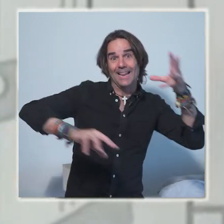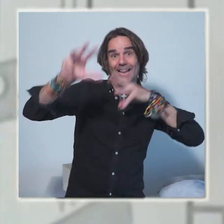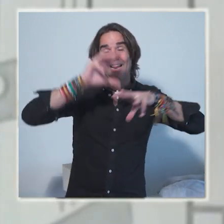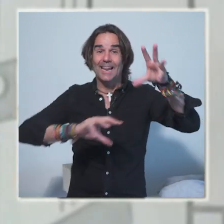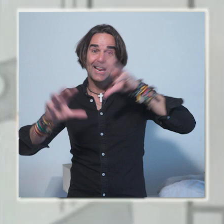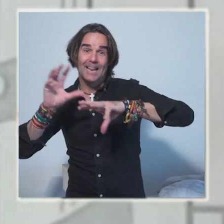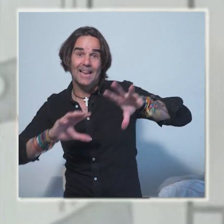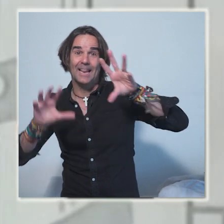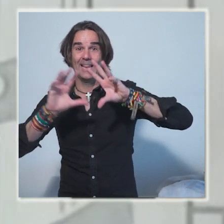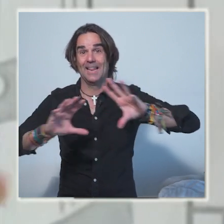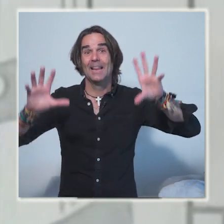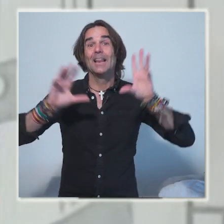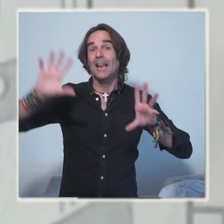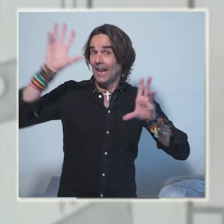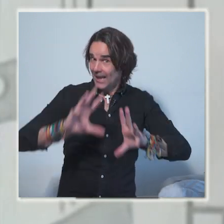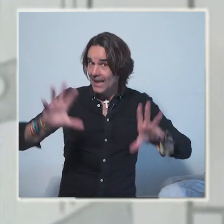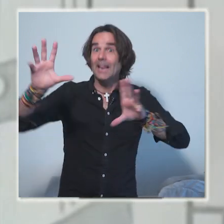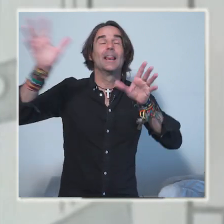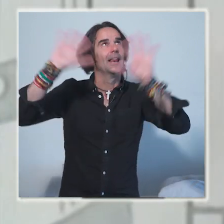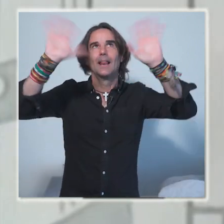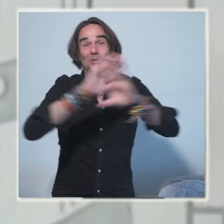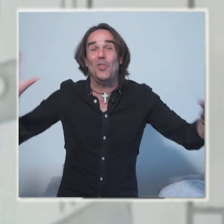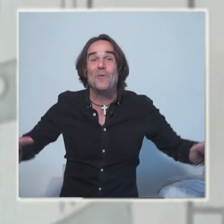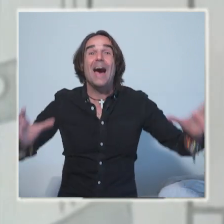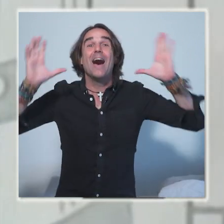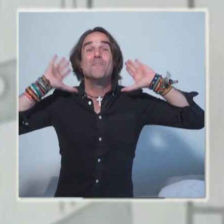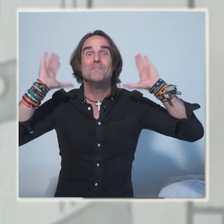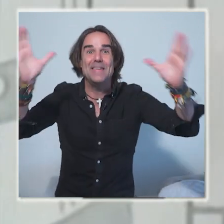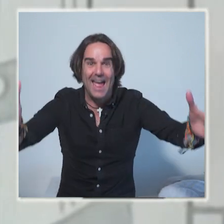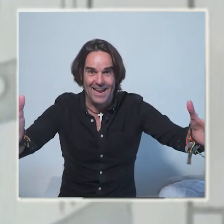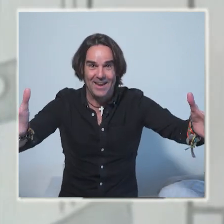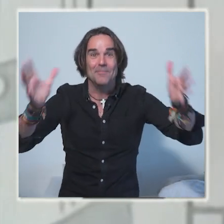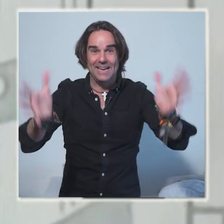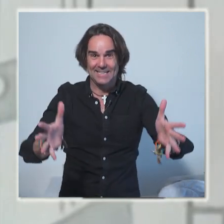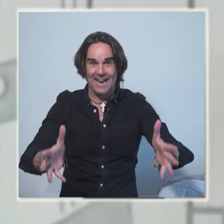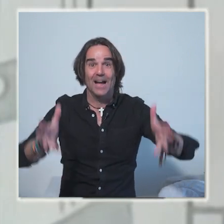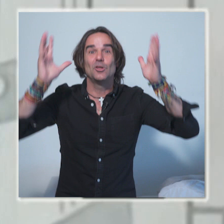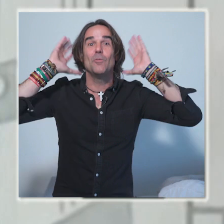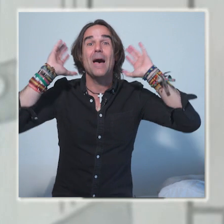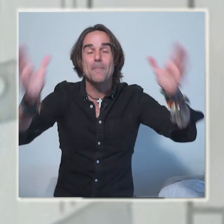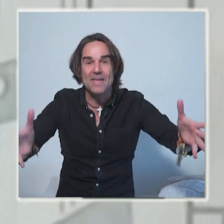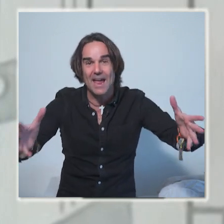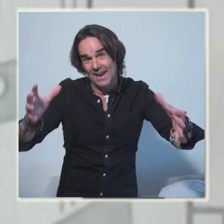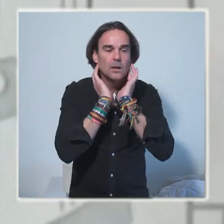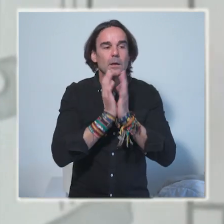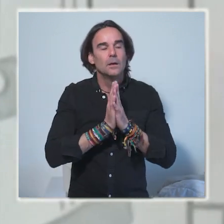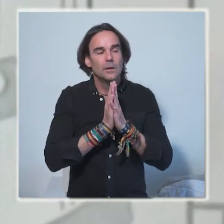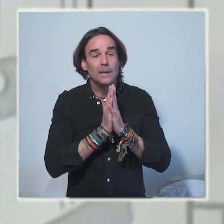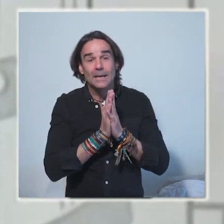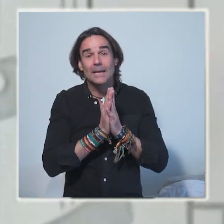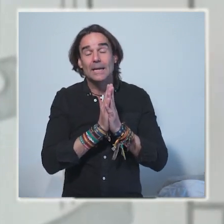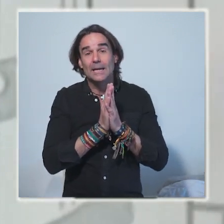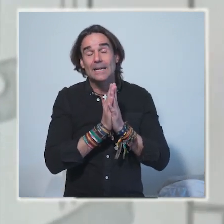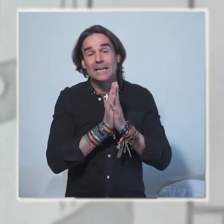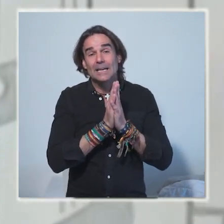total de 235.000 ERTE. Todo va bien, ministra. Todo va bien. Pero el